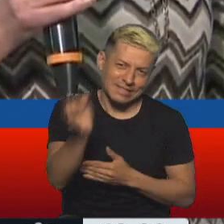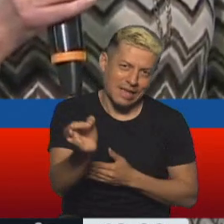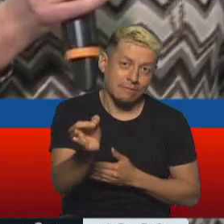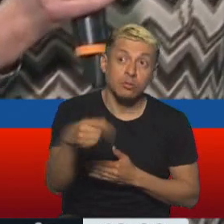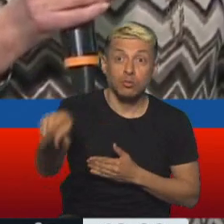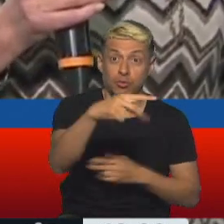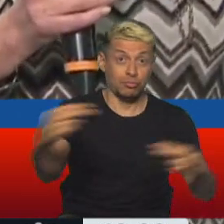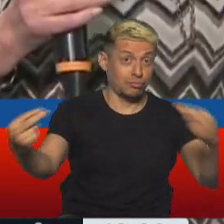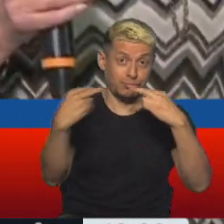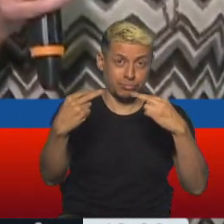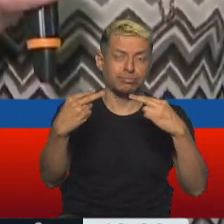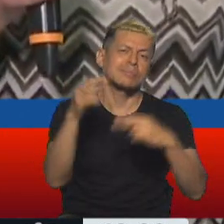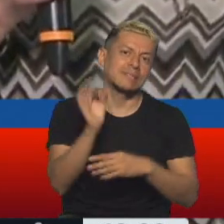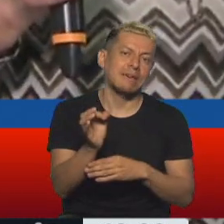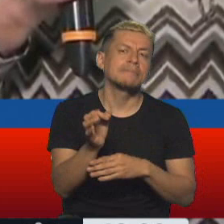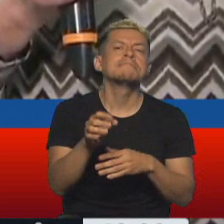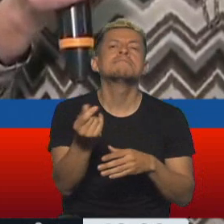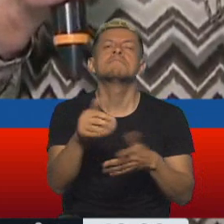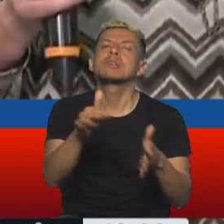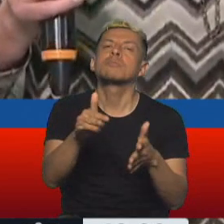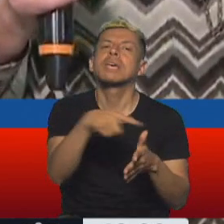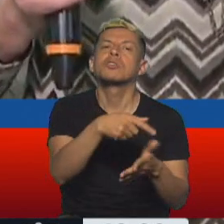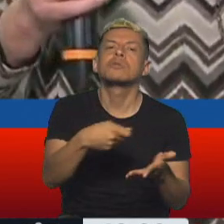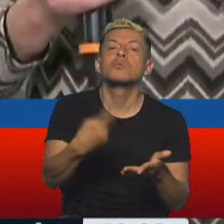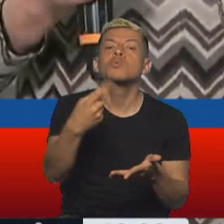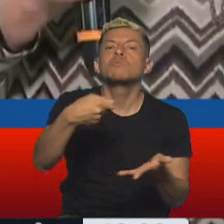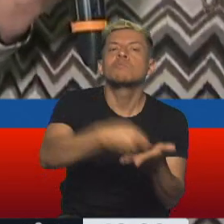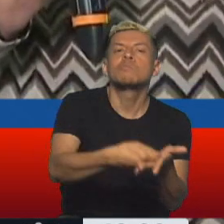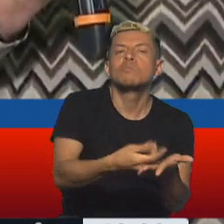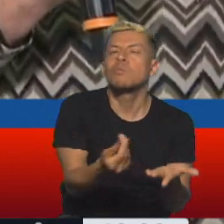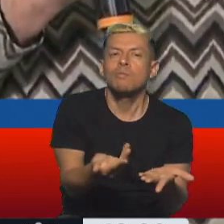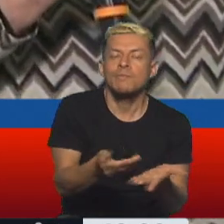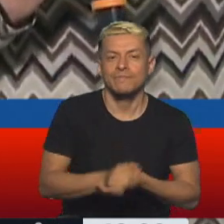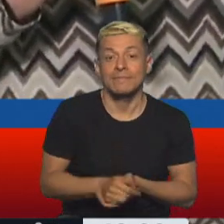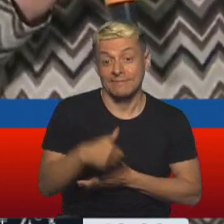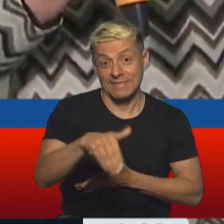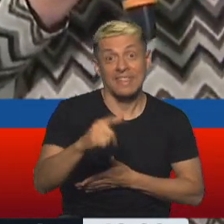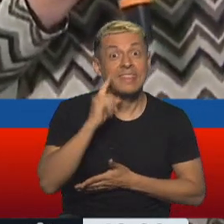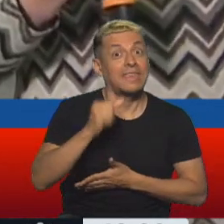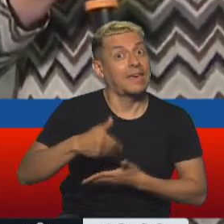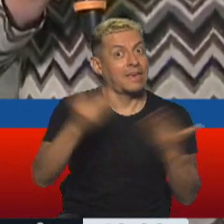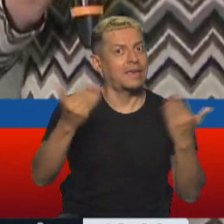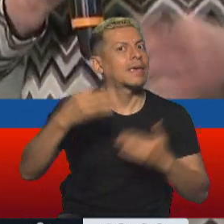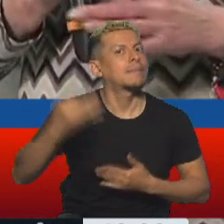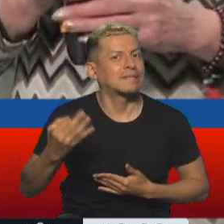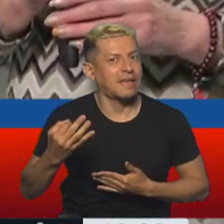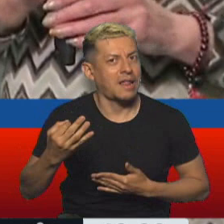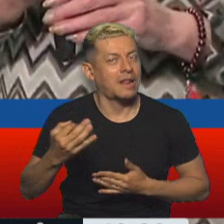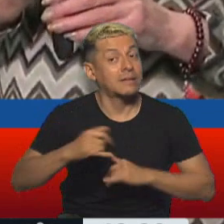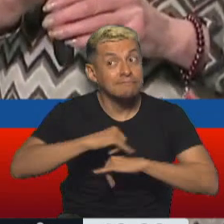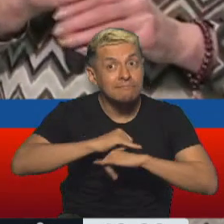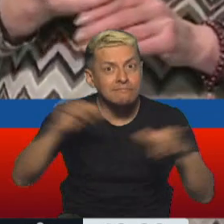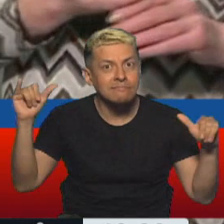los televidentes, el promedio para gastar en un juguete. Se viene una fecha muy particular, muy especial, y nosotros queríamos